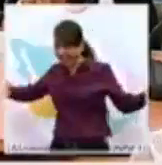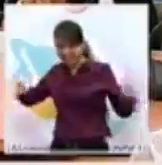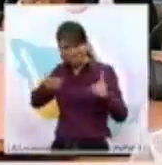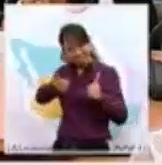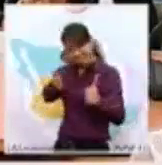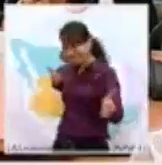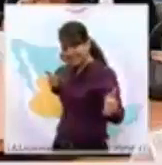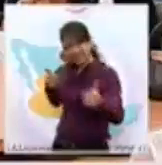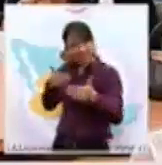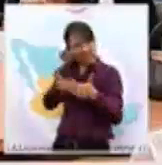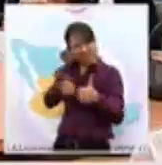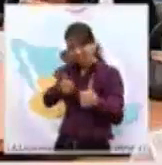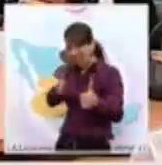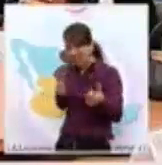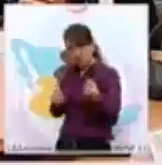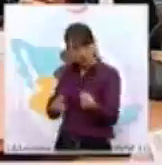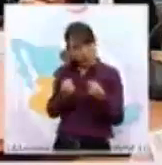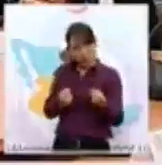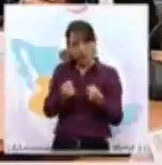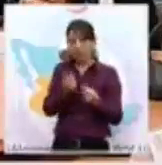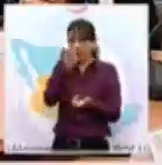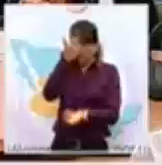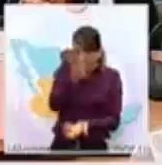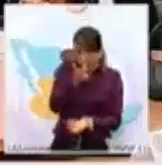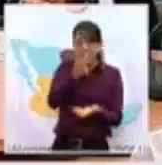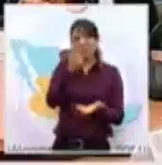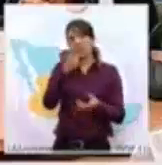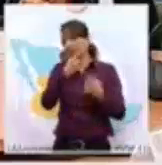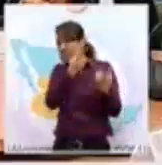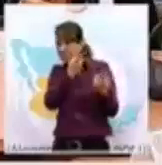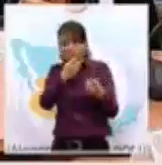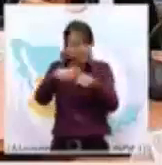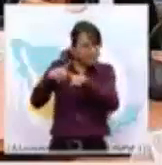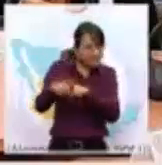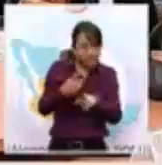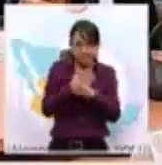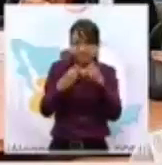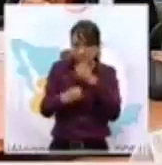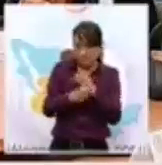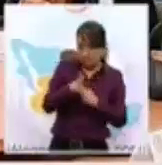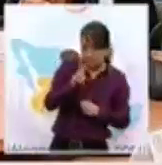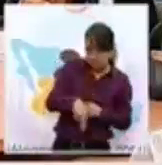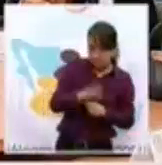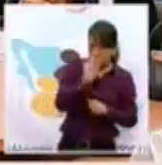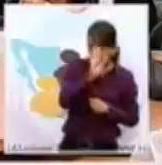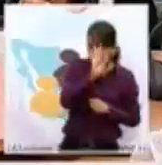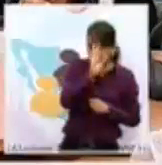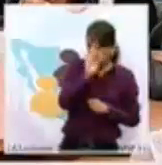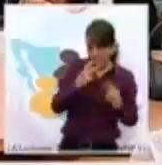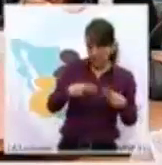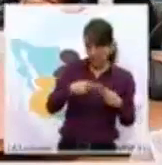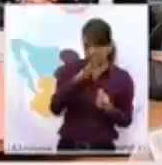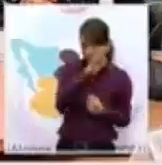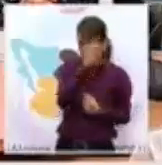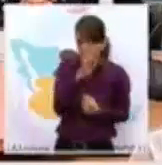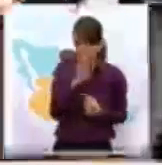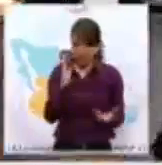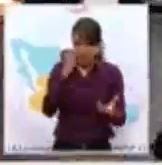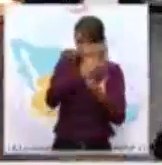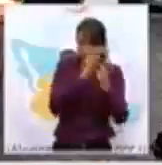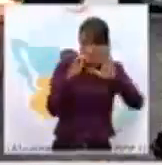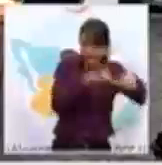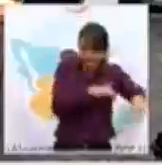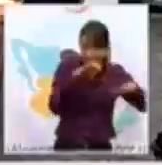eso es sin duda atribuible a que tenemos un porcentaje significativo de la población que no está en la escuela a los